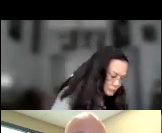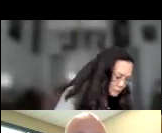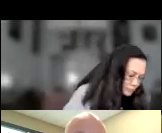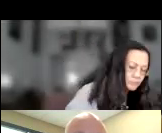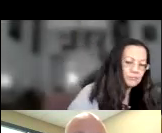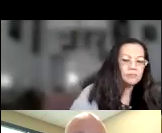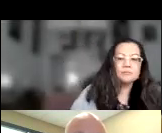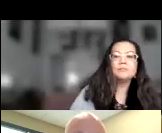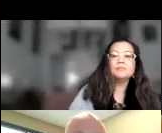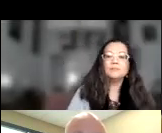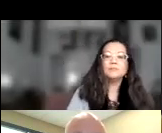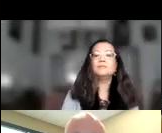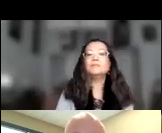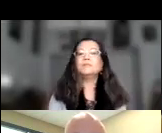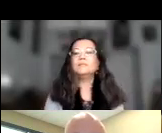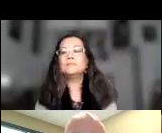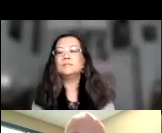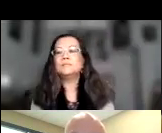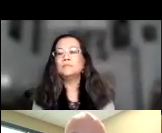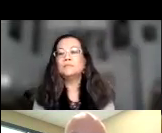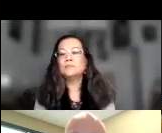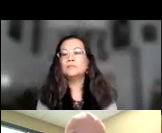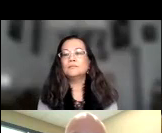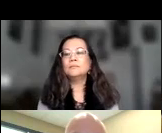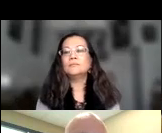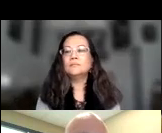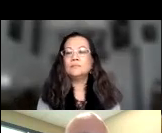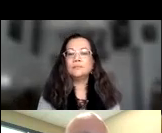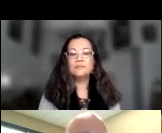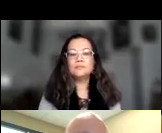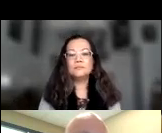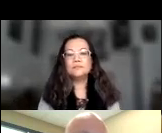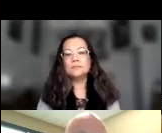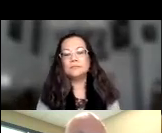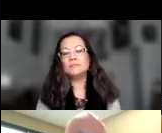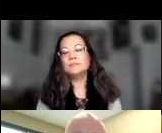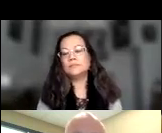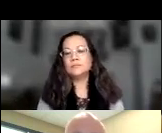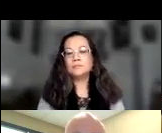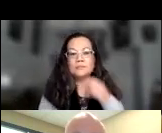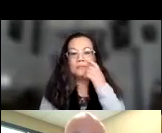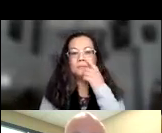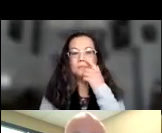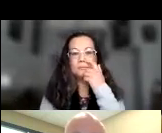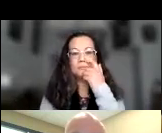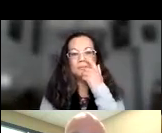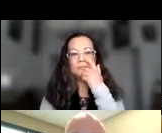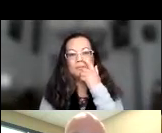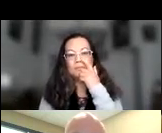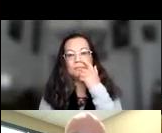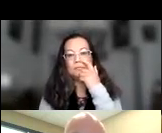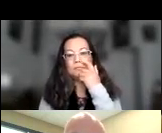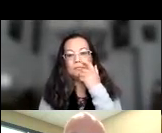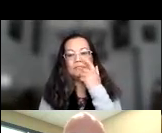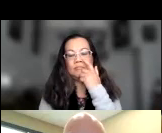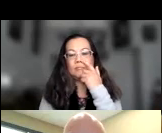y trabajando para un entrenamiento consistente del Estado y todo lo que se ha comprometido